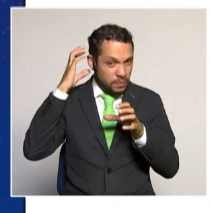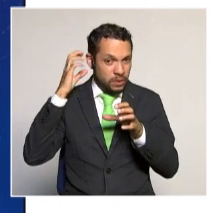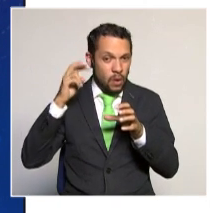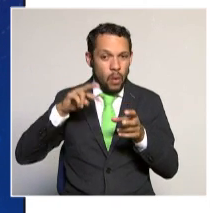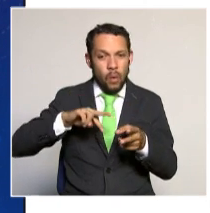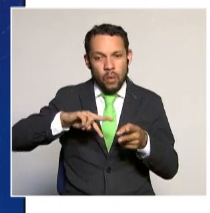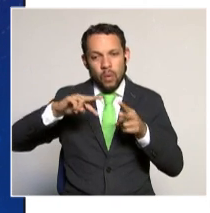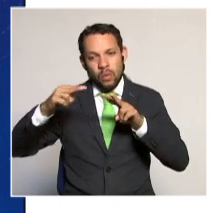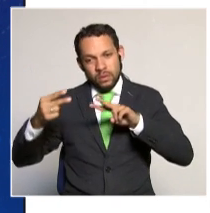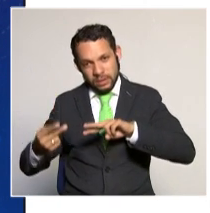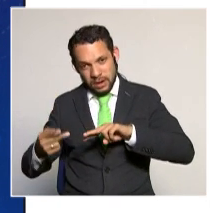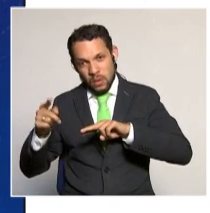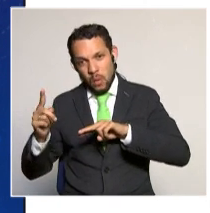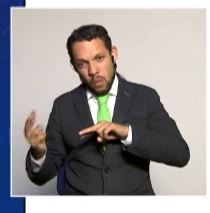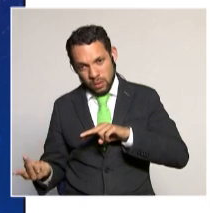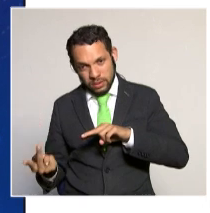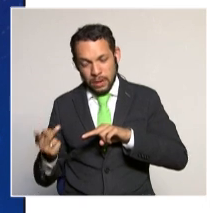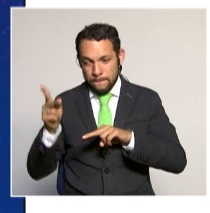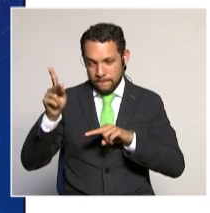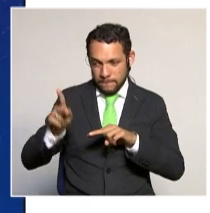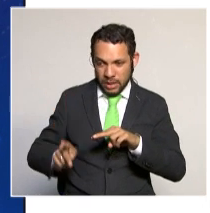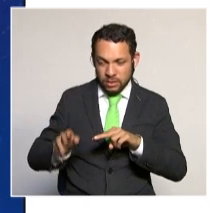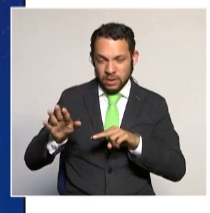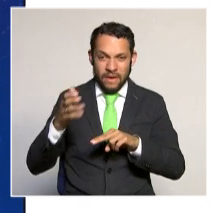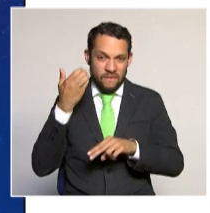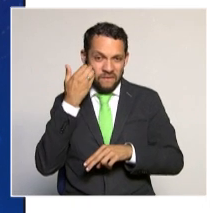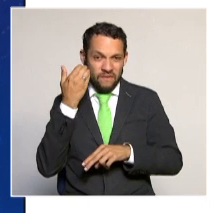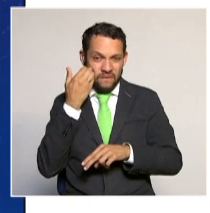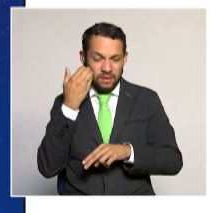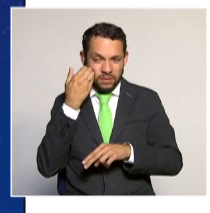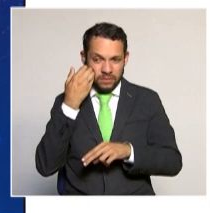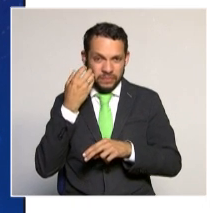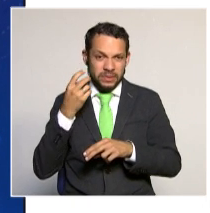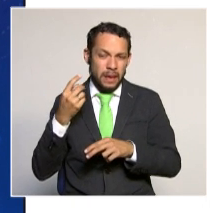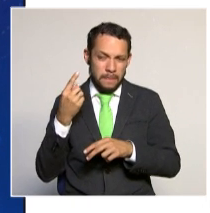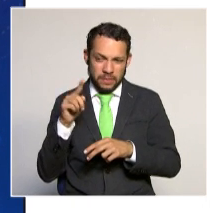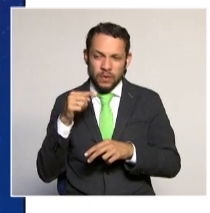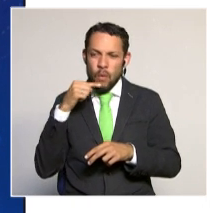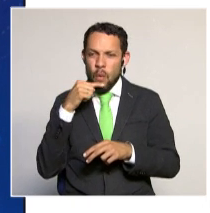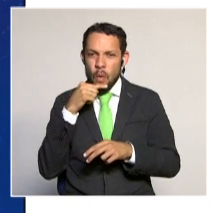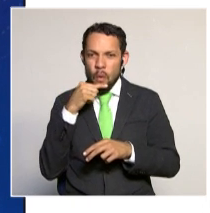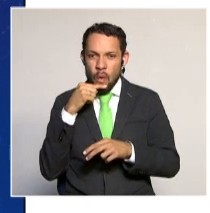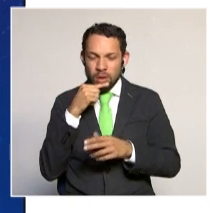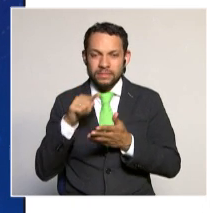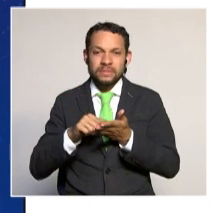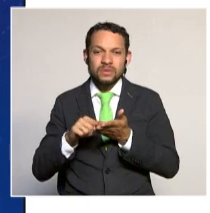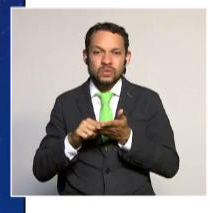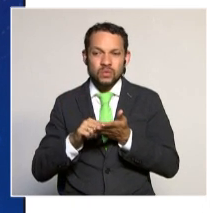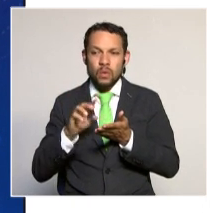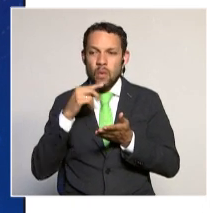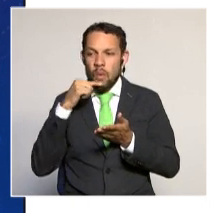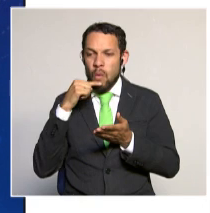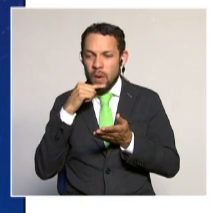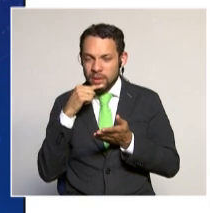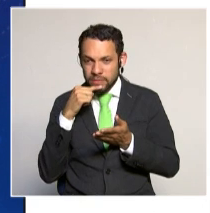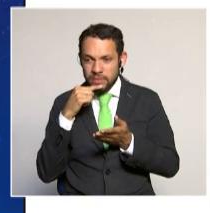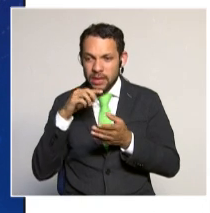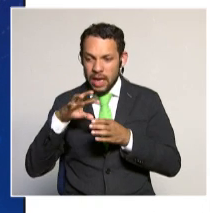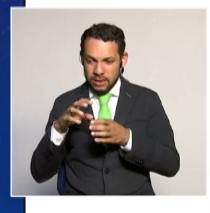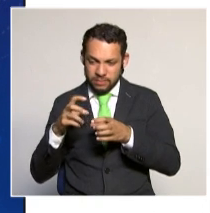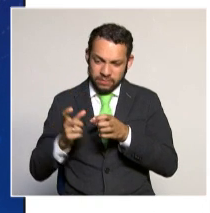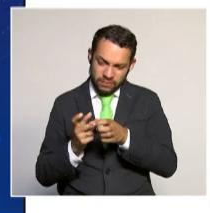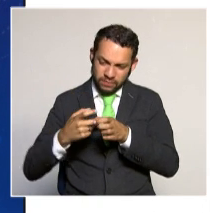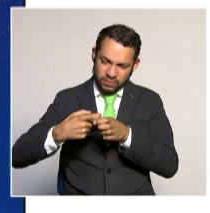otro hemisferio que corresponde a una persona con enfermedad de Alzheimer. Mire usted y lo marco de rojo que aquí los entrantes son muy